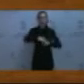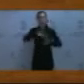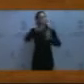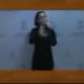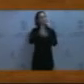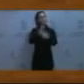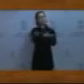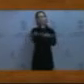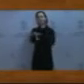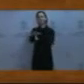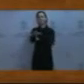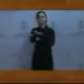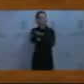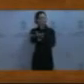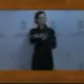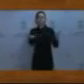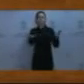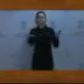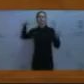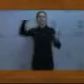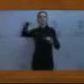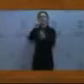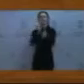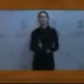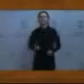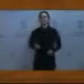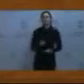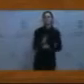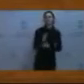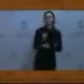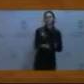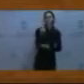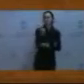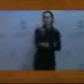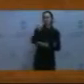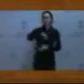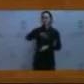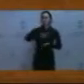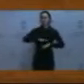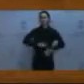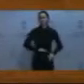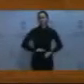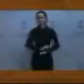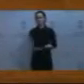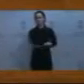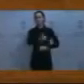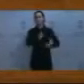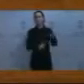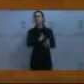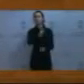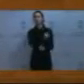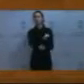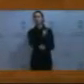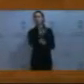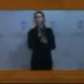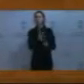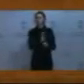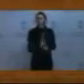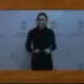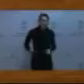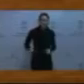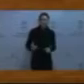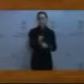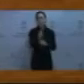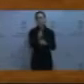que apoyamos el presupuesto que tenía una partida presupuestada y una partida destinada a las oposiciones de educación primaria, eso